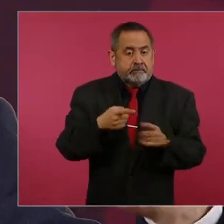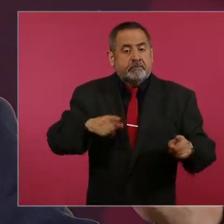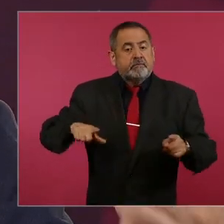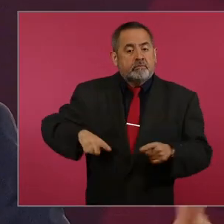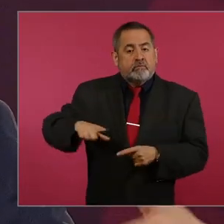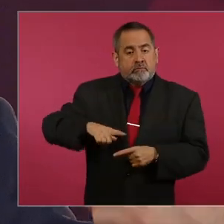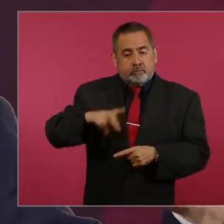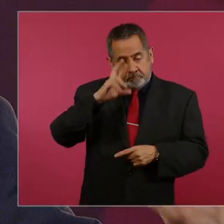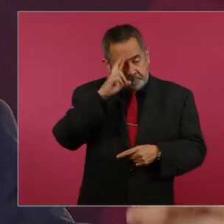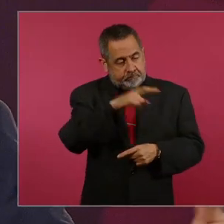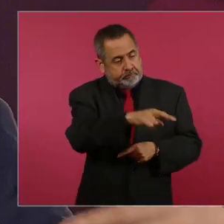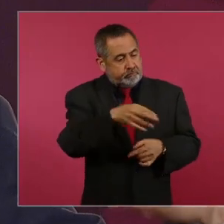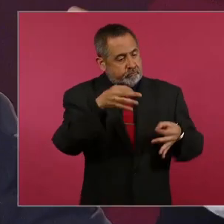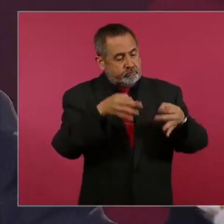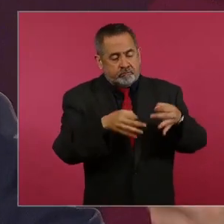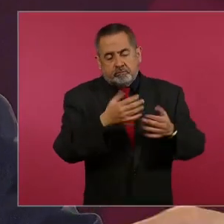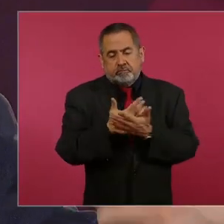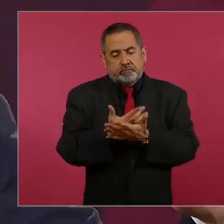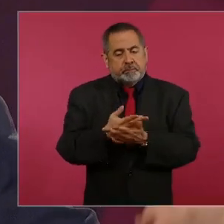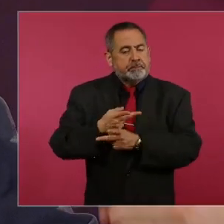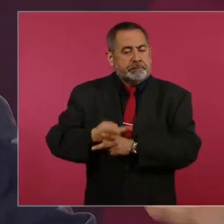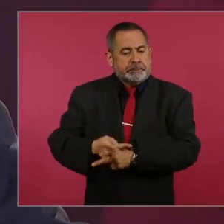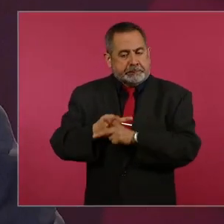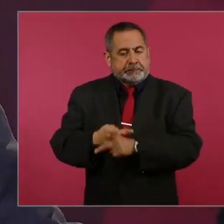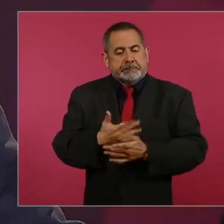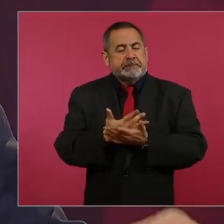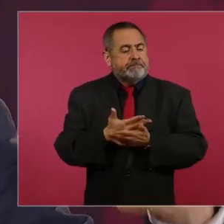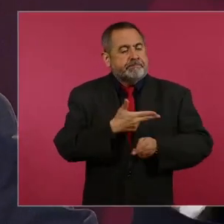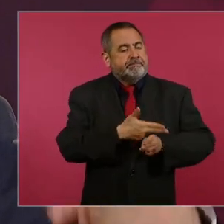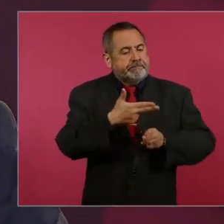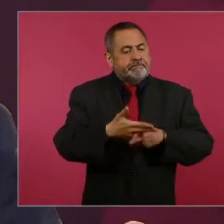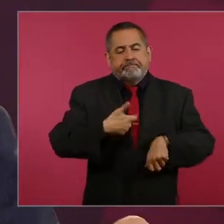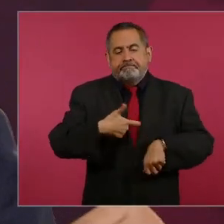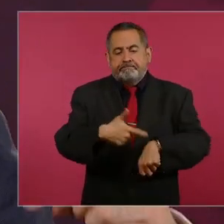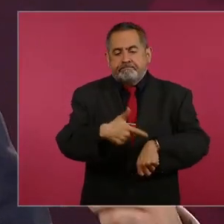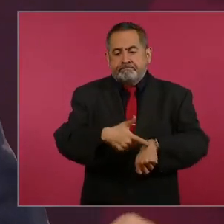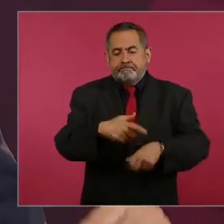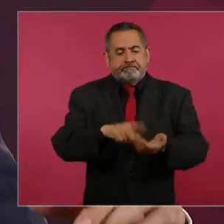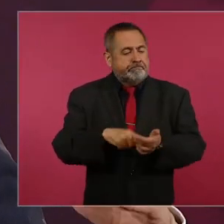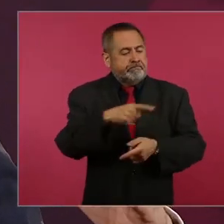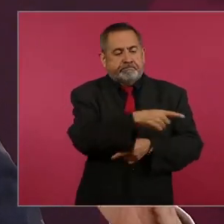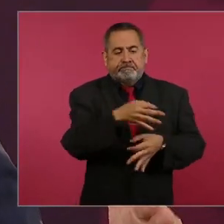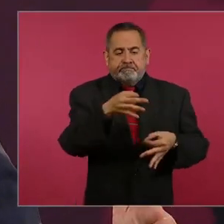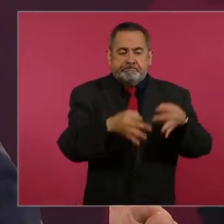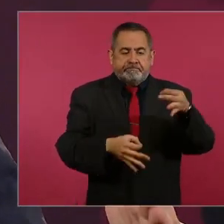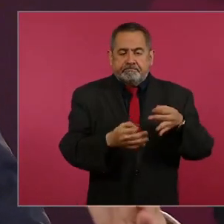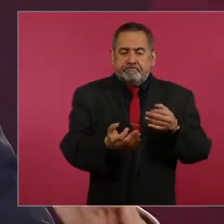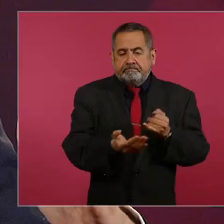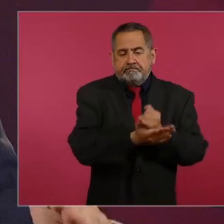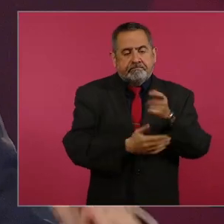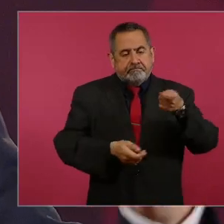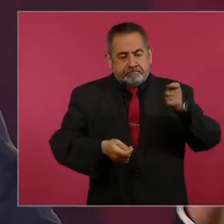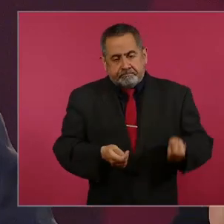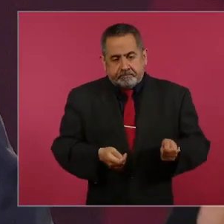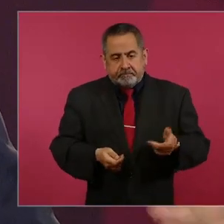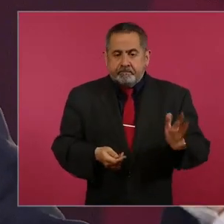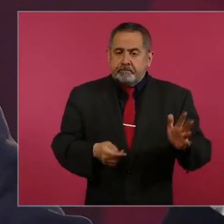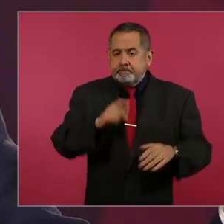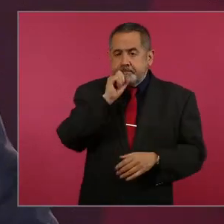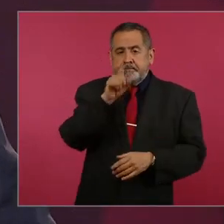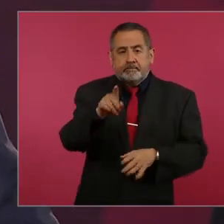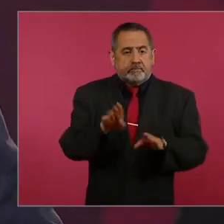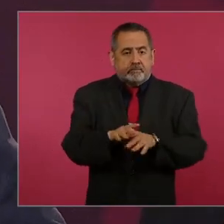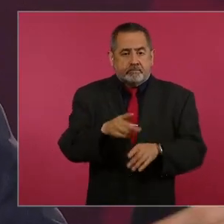la legalidad y ha sido paciente y ha ido esperando los tiempos en los que los tribunales resuelven. Pero también tiene que haber